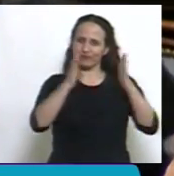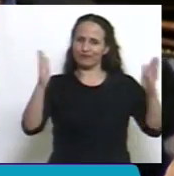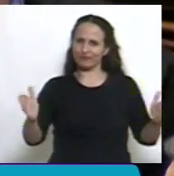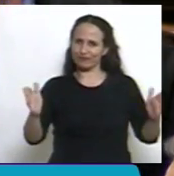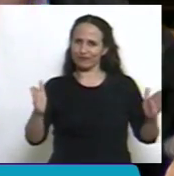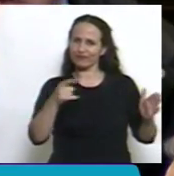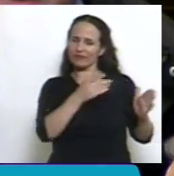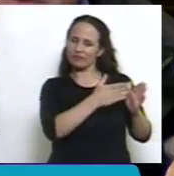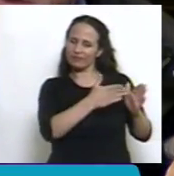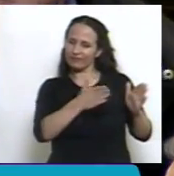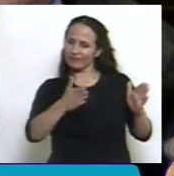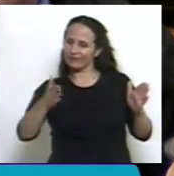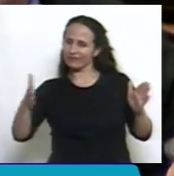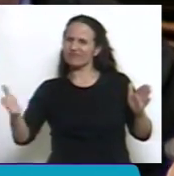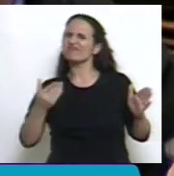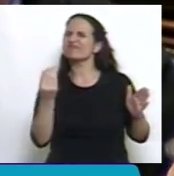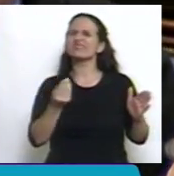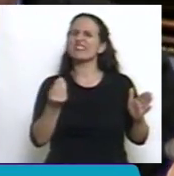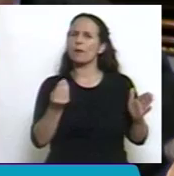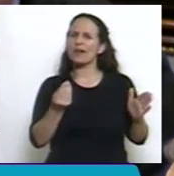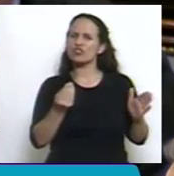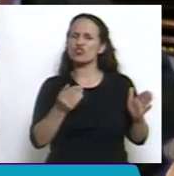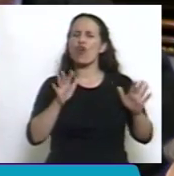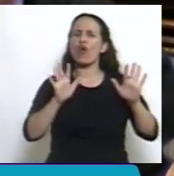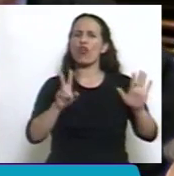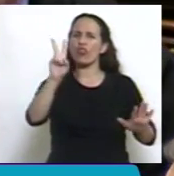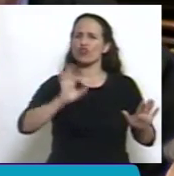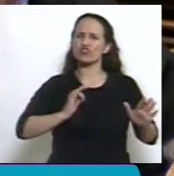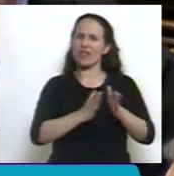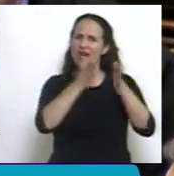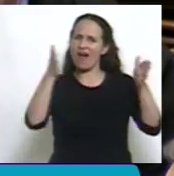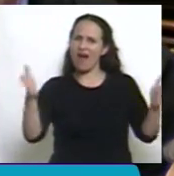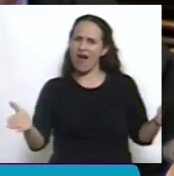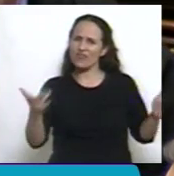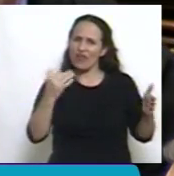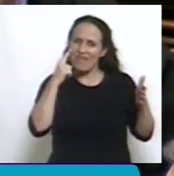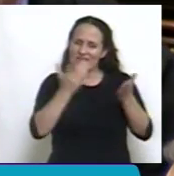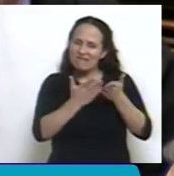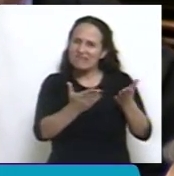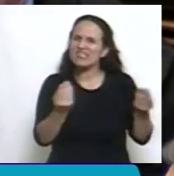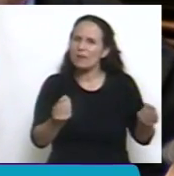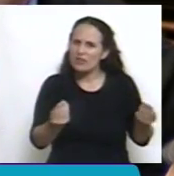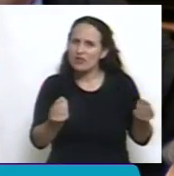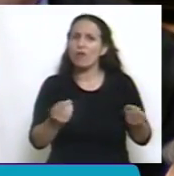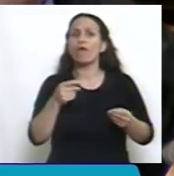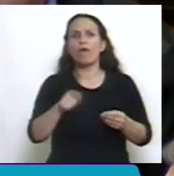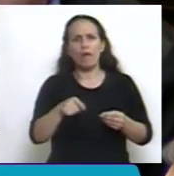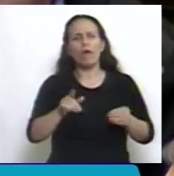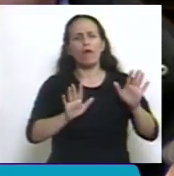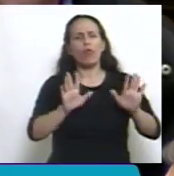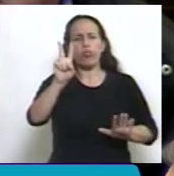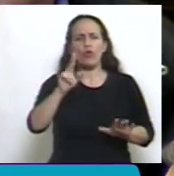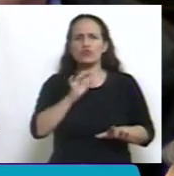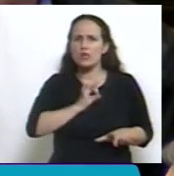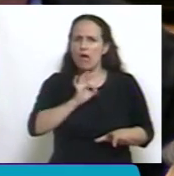reflexionar sobre lo que ha sucedido en estos 12 años, durante los cuales a libro